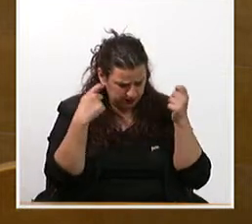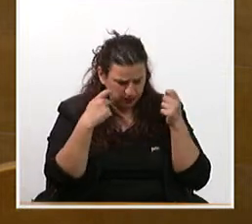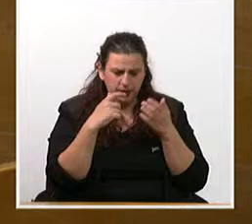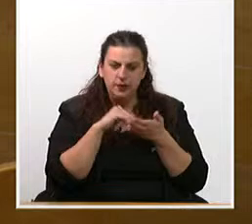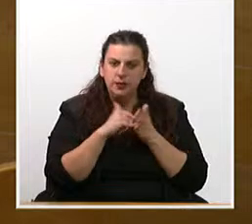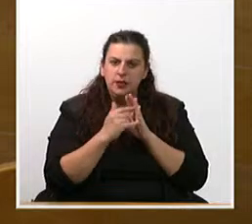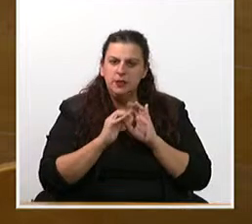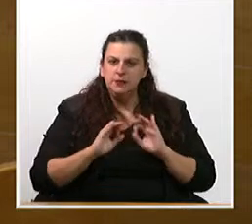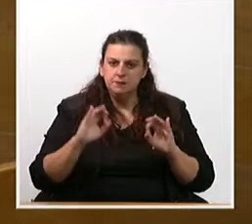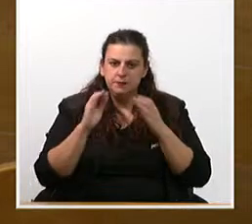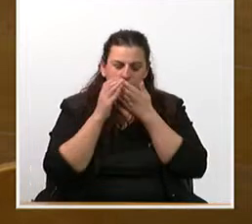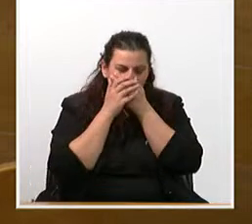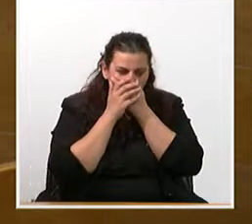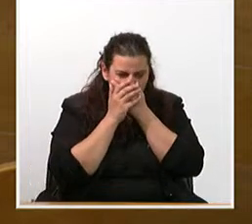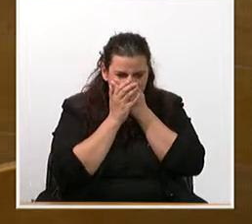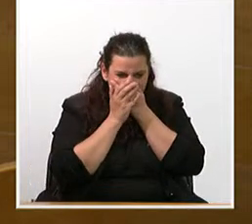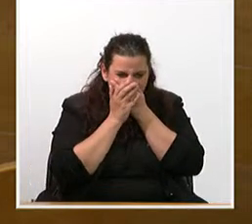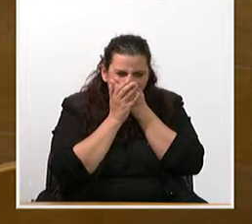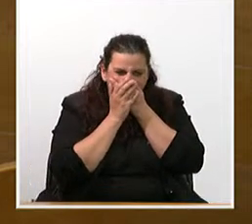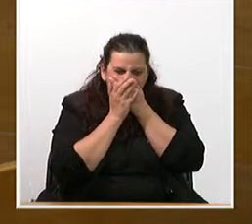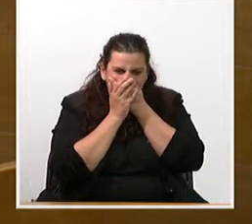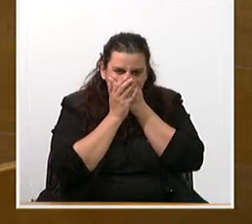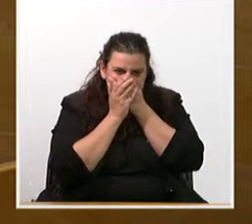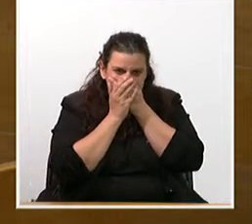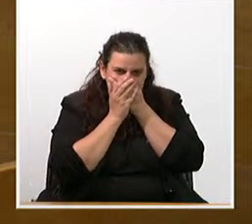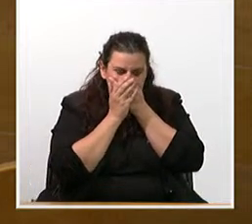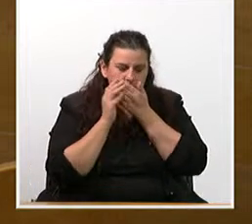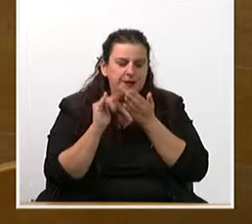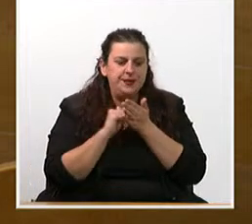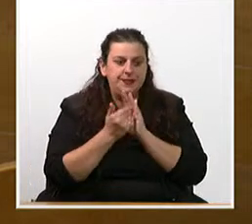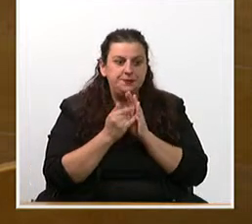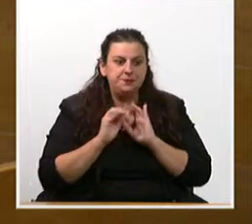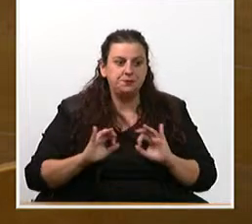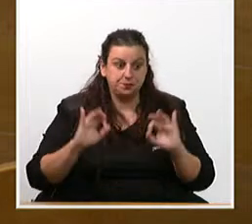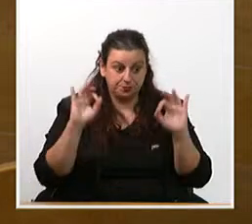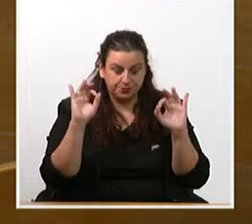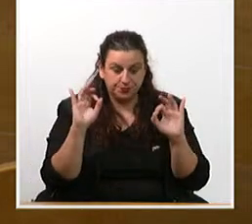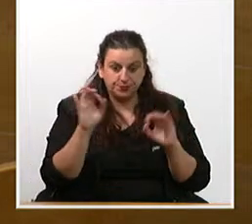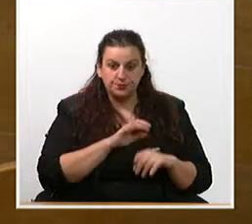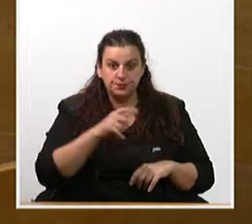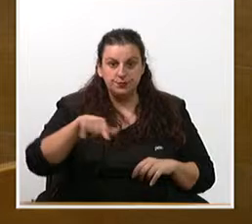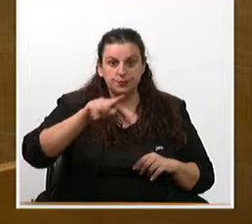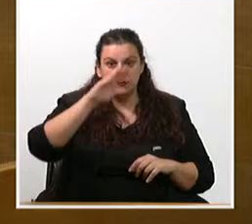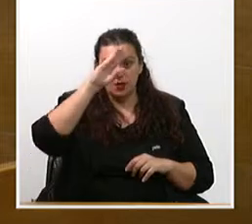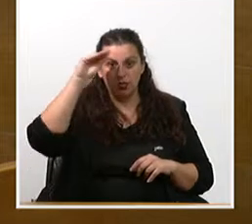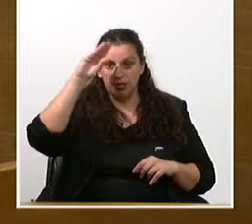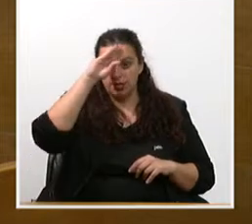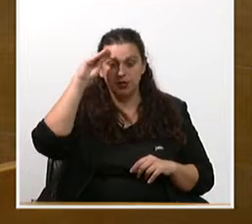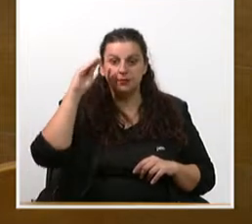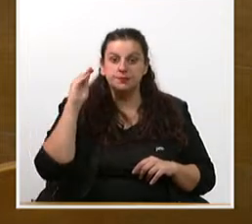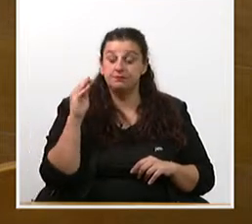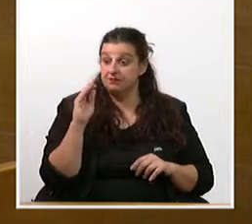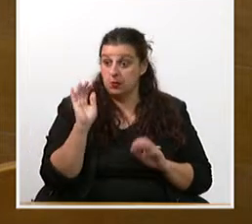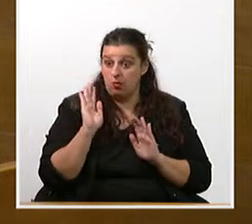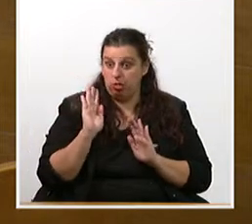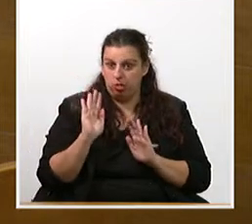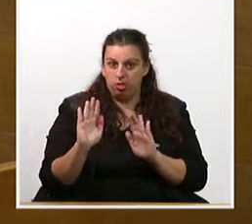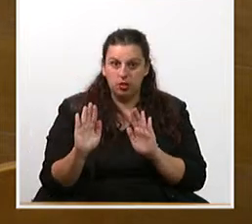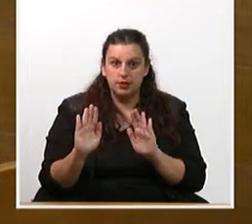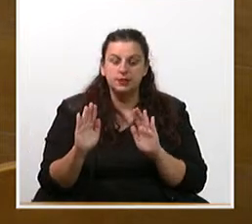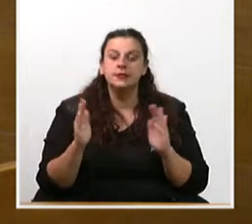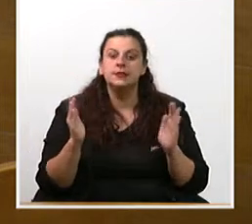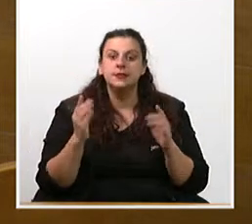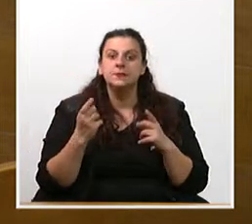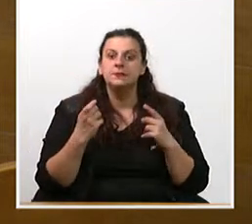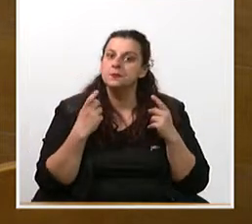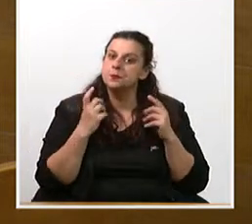específico y concreto para centros de educación especial que ustedes los tenían olvidaos dejaos de la mano de Dios vamos